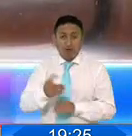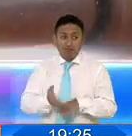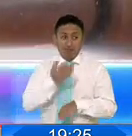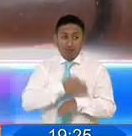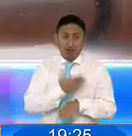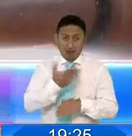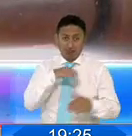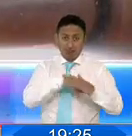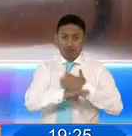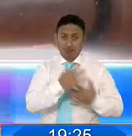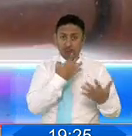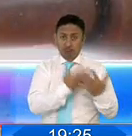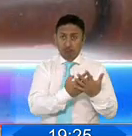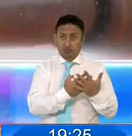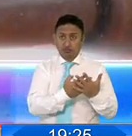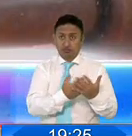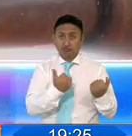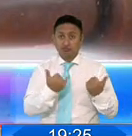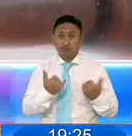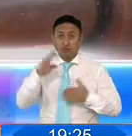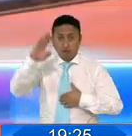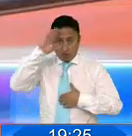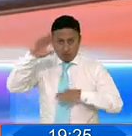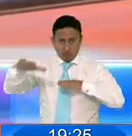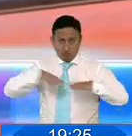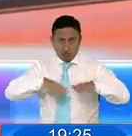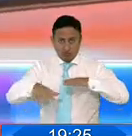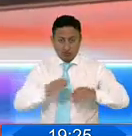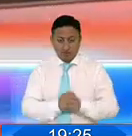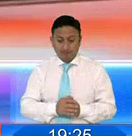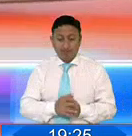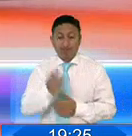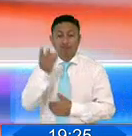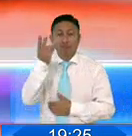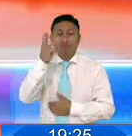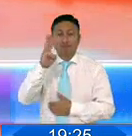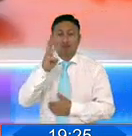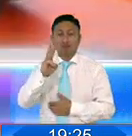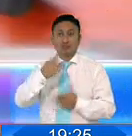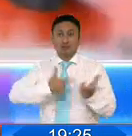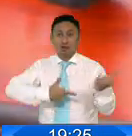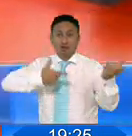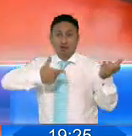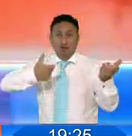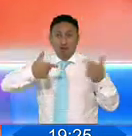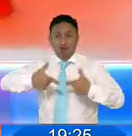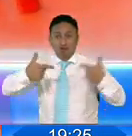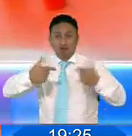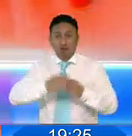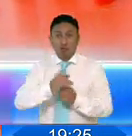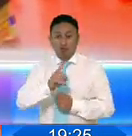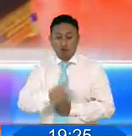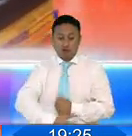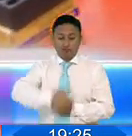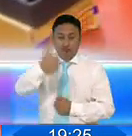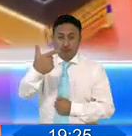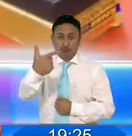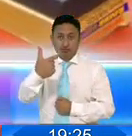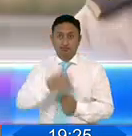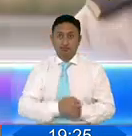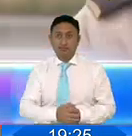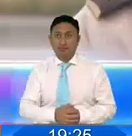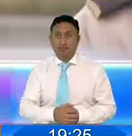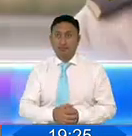antecedentes. Como evidencias de esta operación policial, tenemos 16 armas de fuego, una pistola